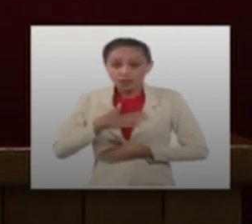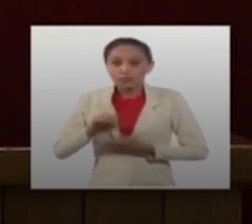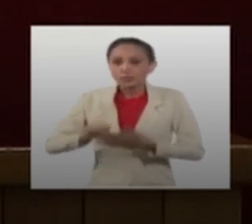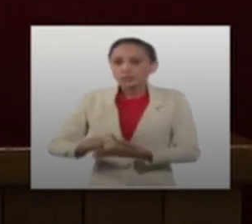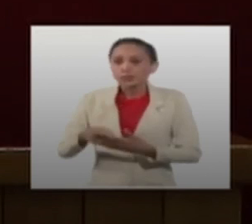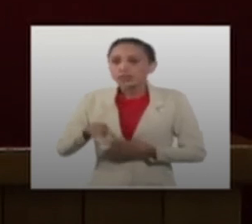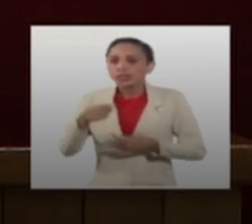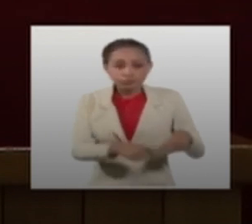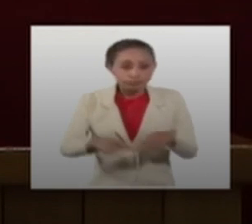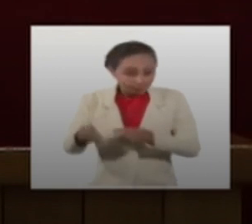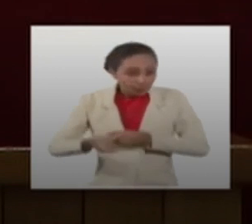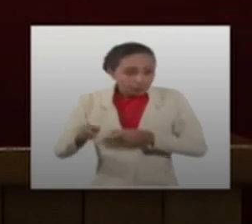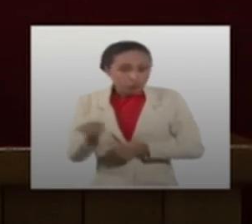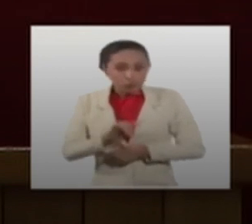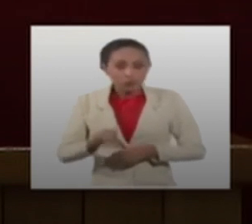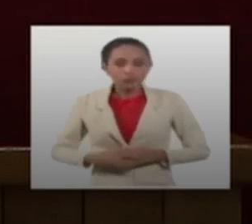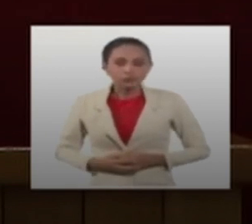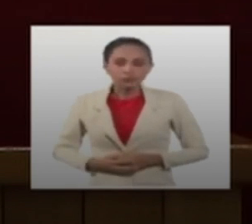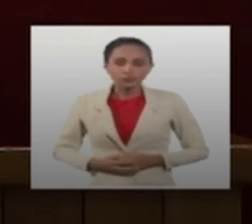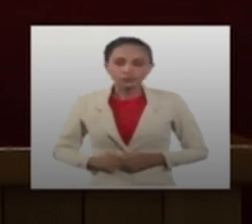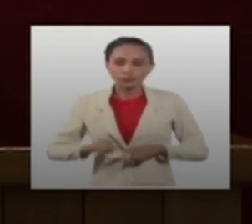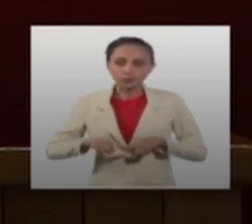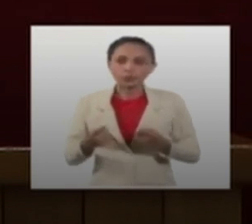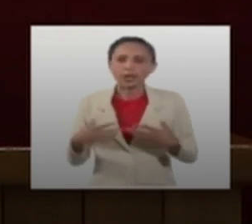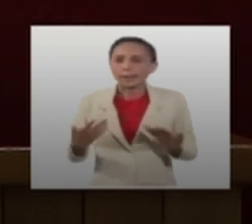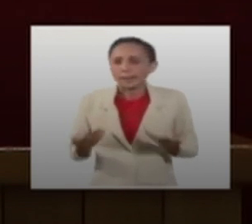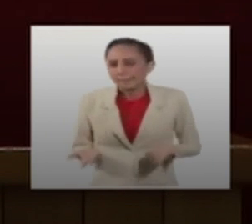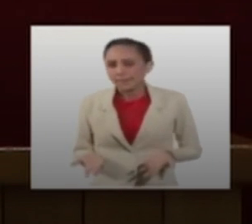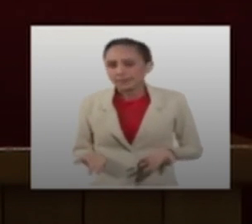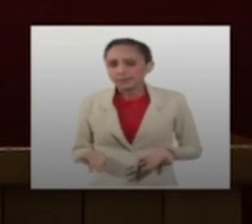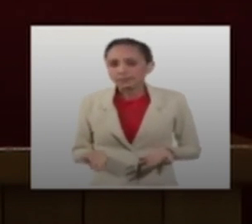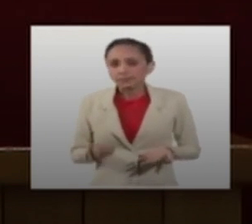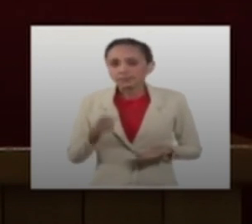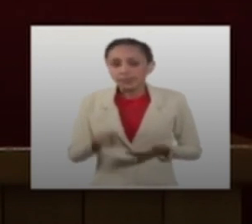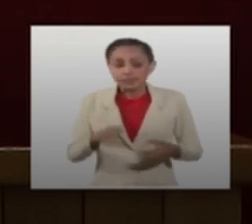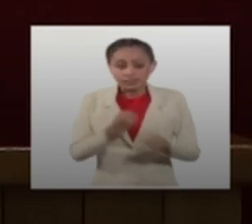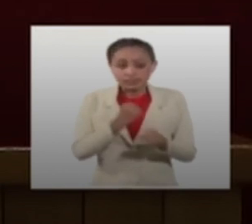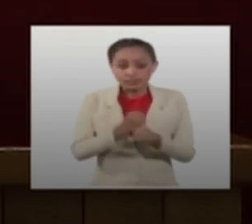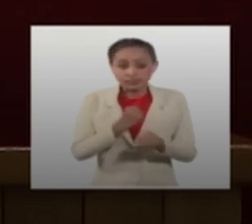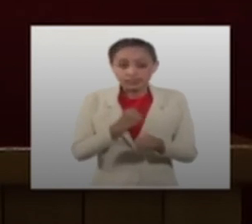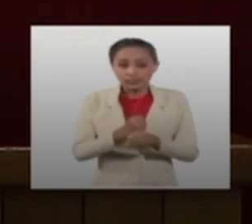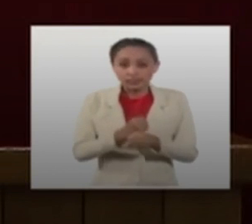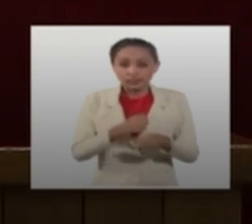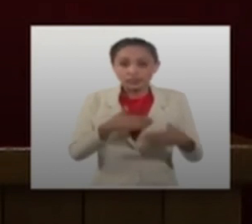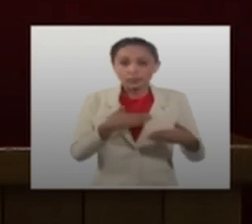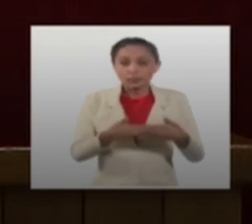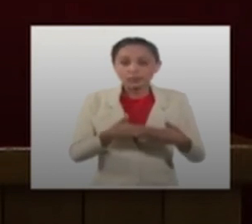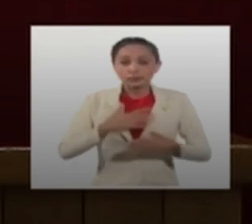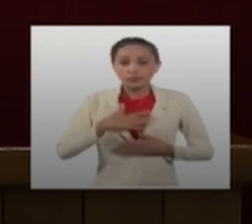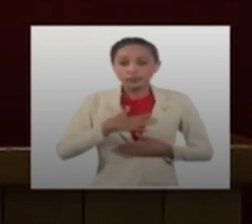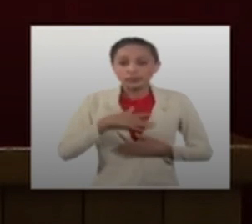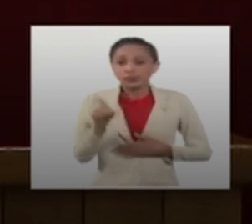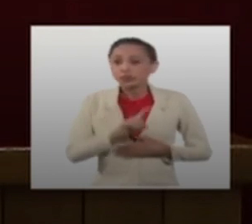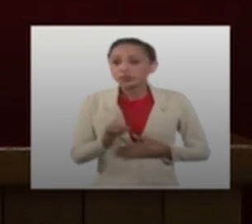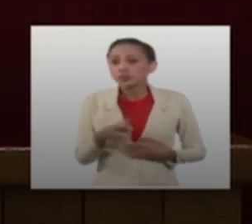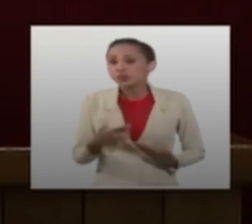liquidez o le pague en divisa. Porque lo que está pasando en la práctica es que ese sector no estatal no es un sector